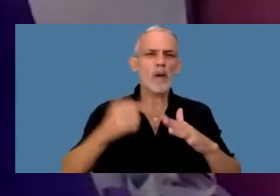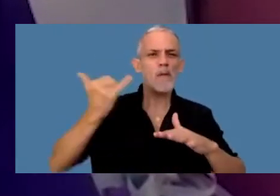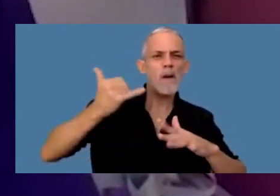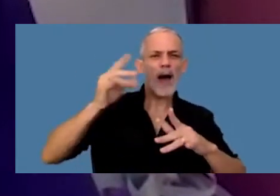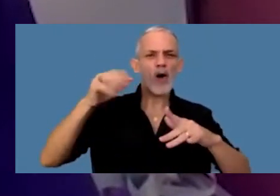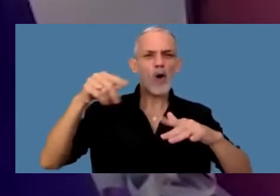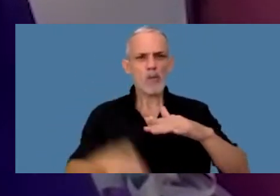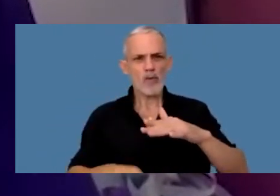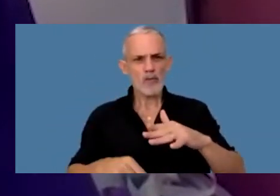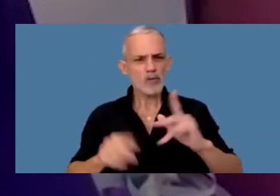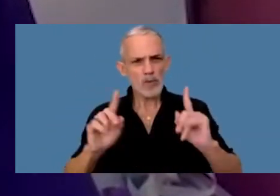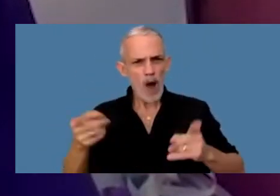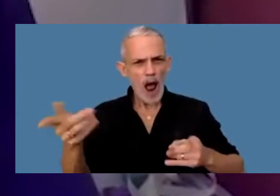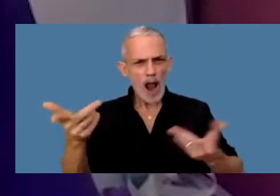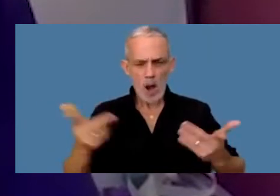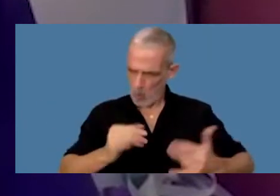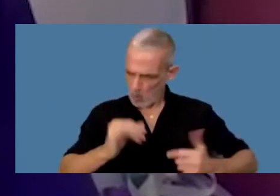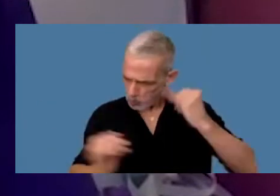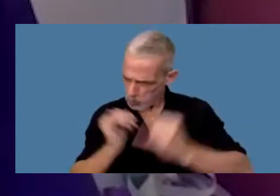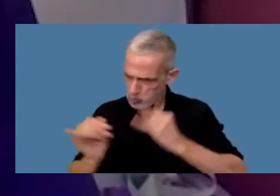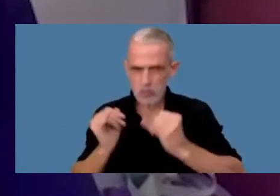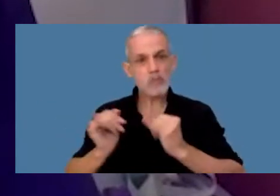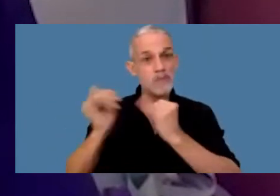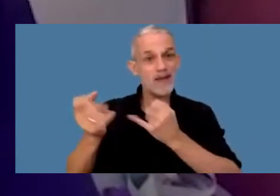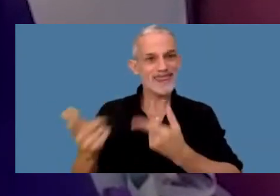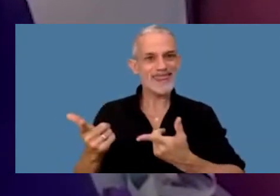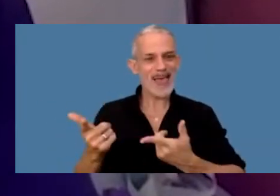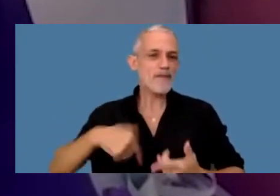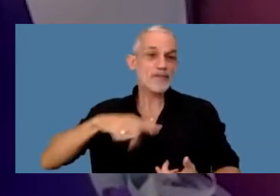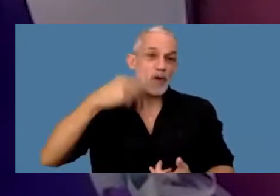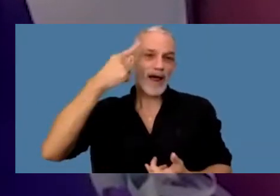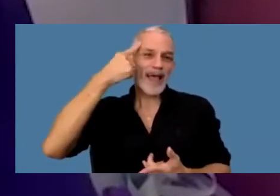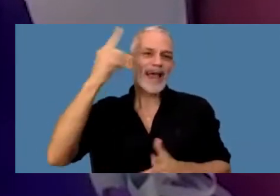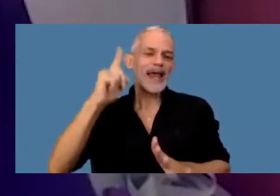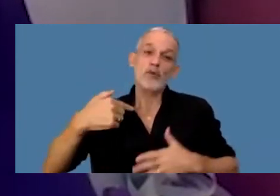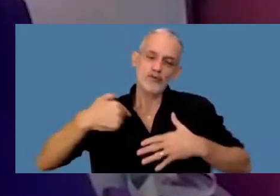ella lo decida, tener